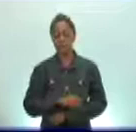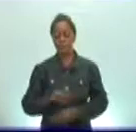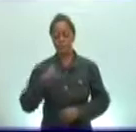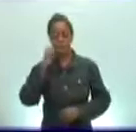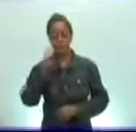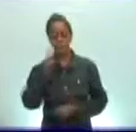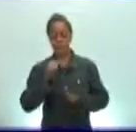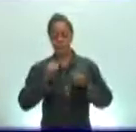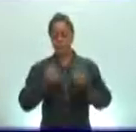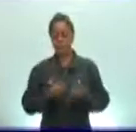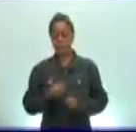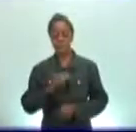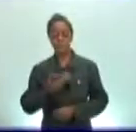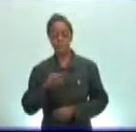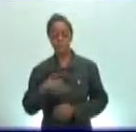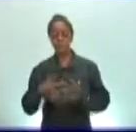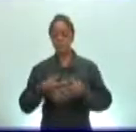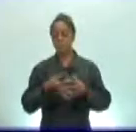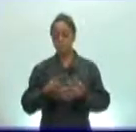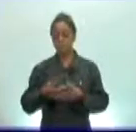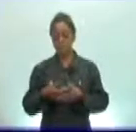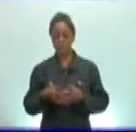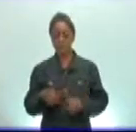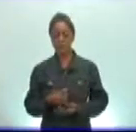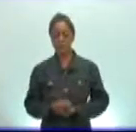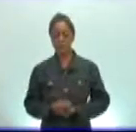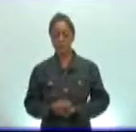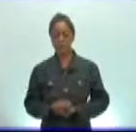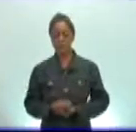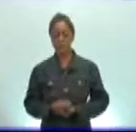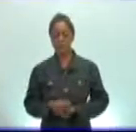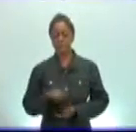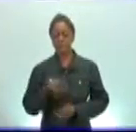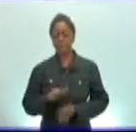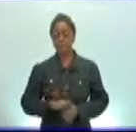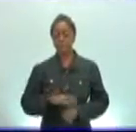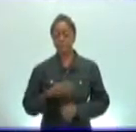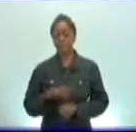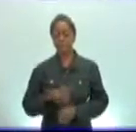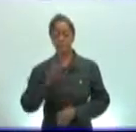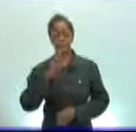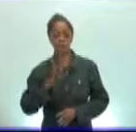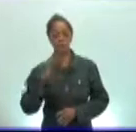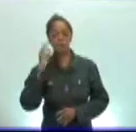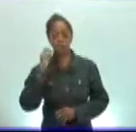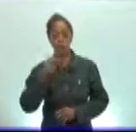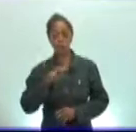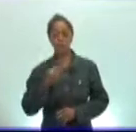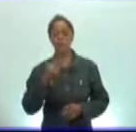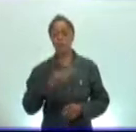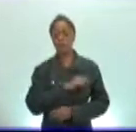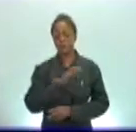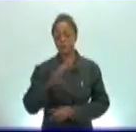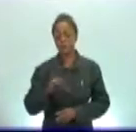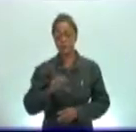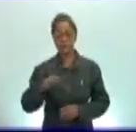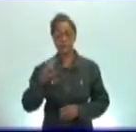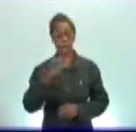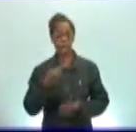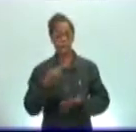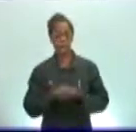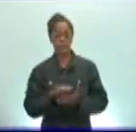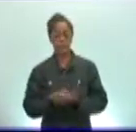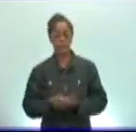fuerte reconocido por Washington. Habían transcurrido 4 décadas de república y la situación